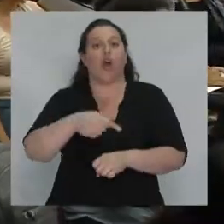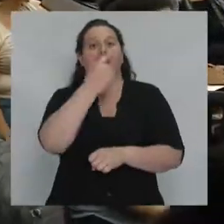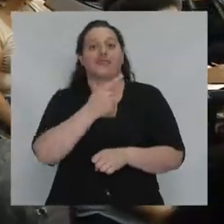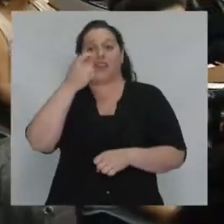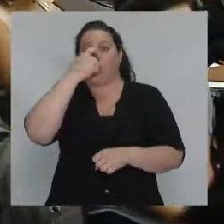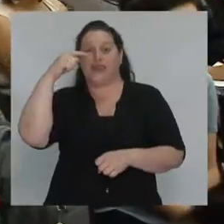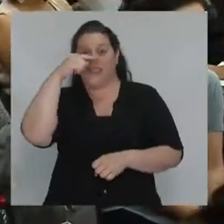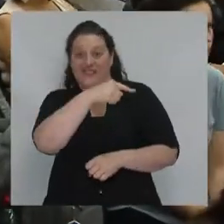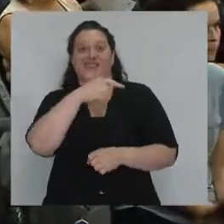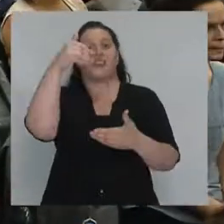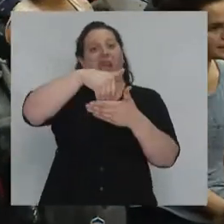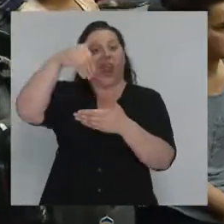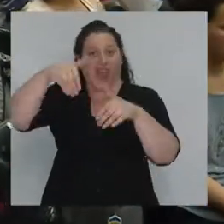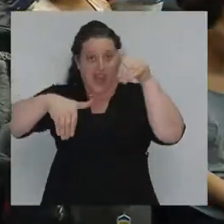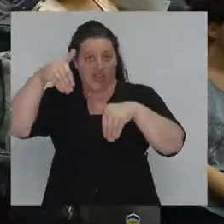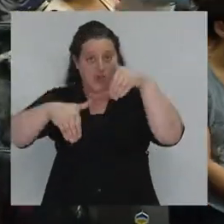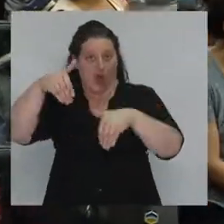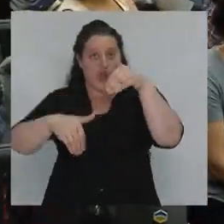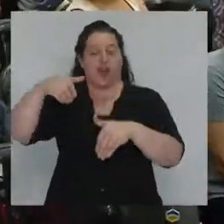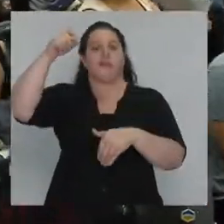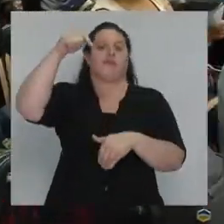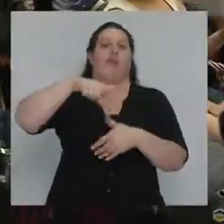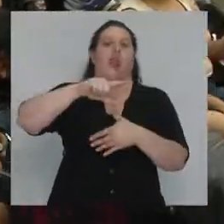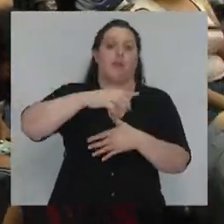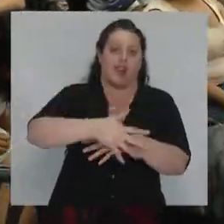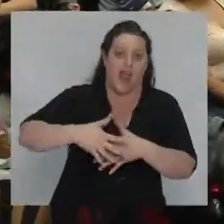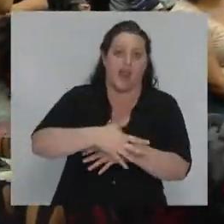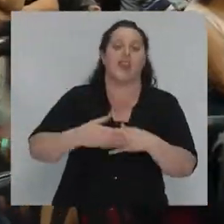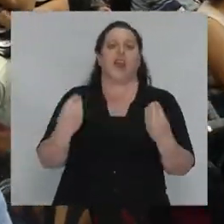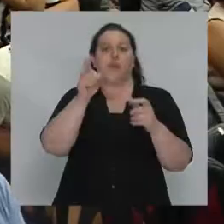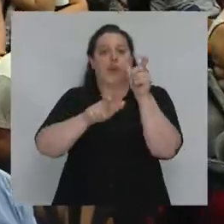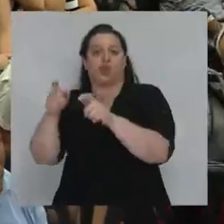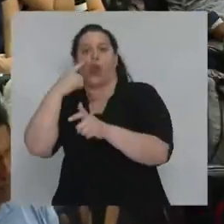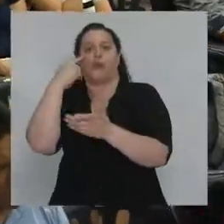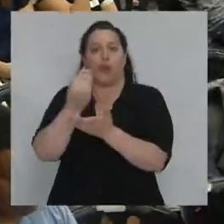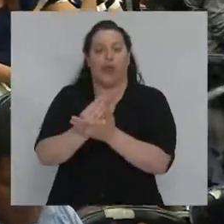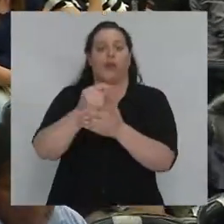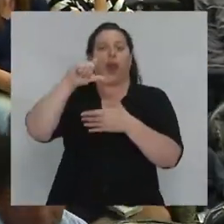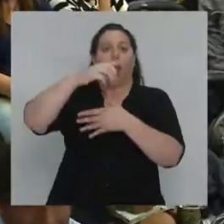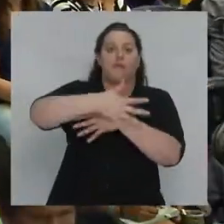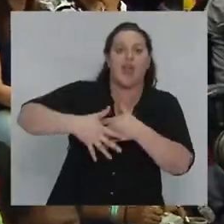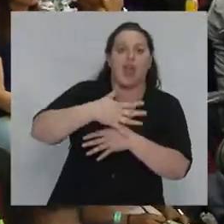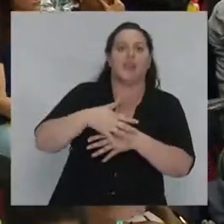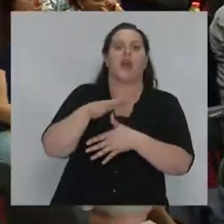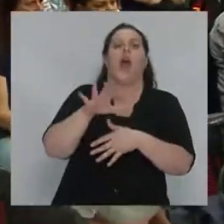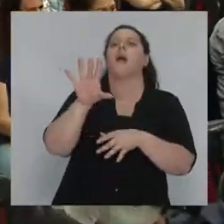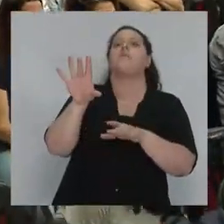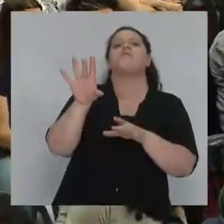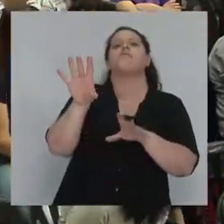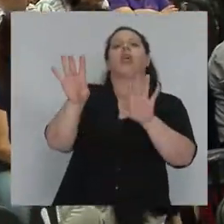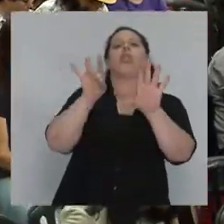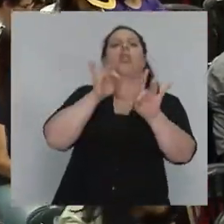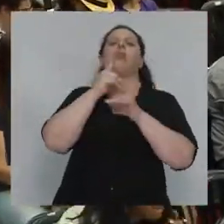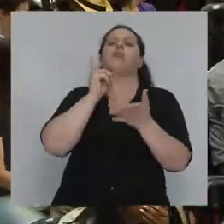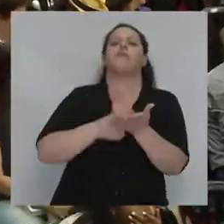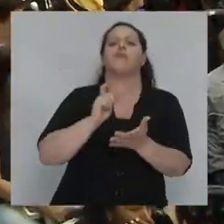Latina, en las cuales los latinoamericanos hemos escogido distintos proyectos políticos de un lado o del otro,